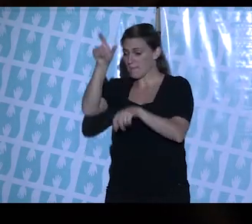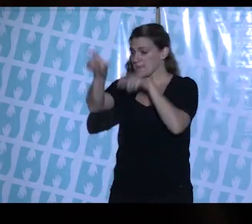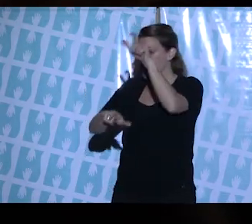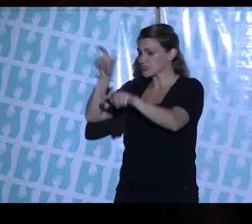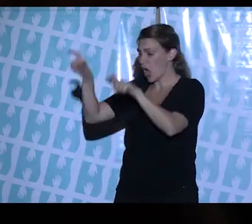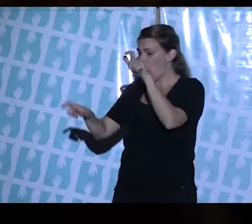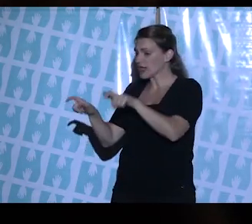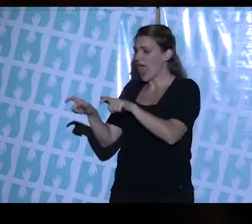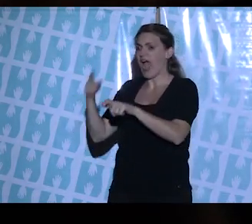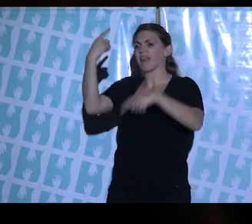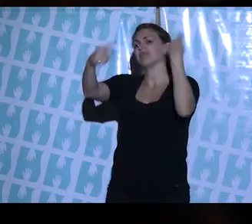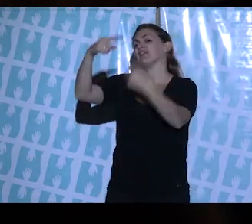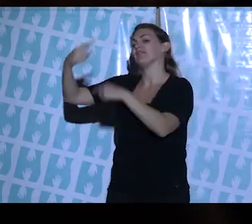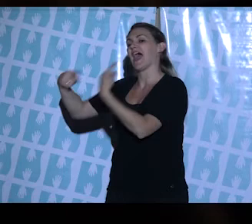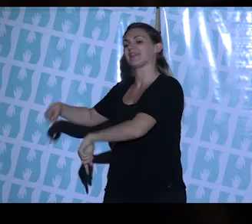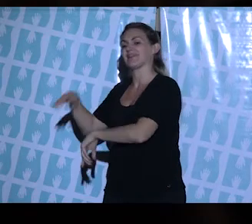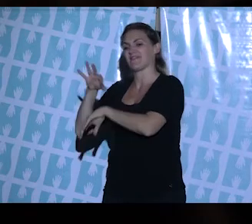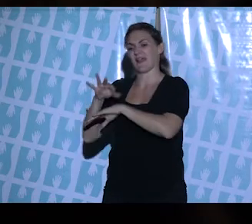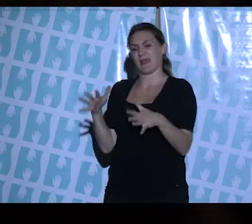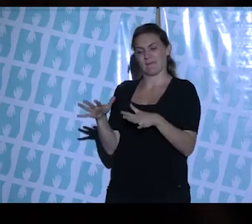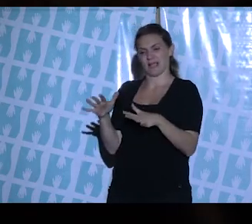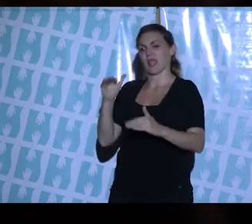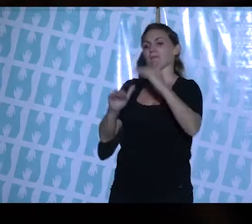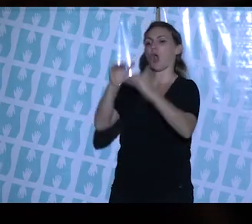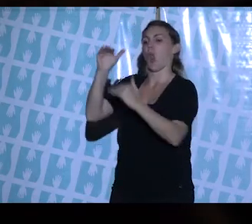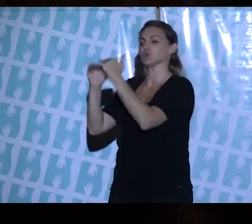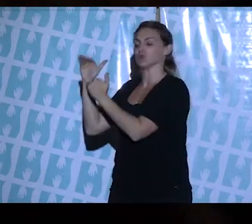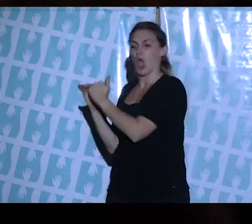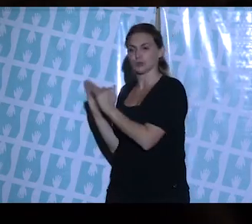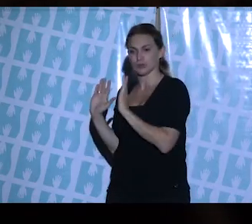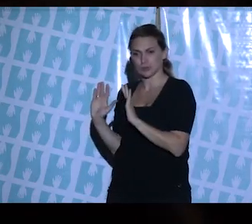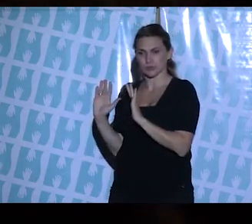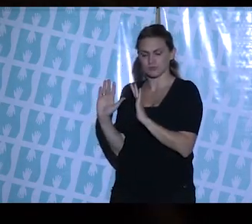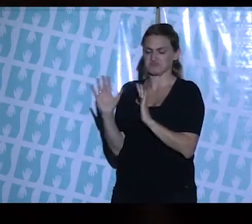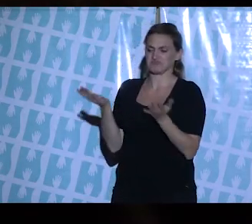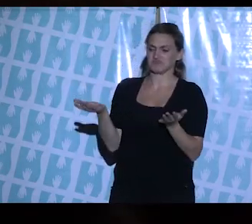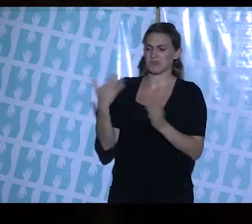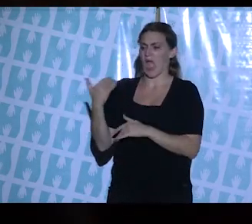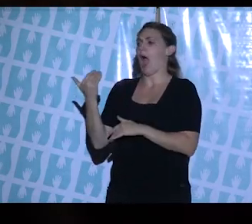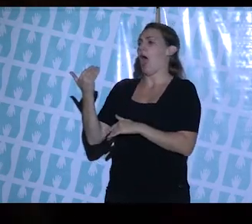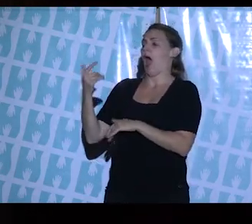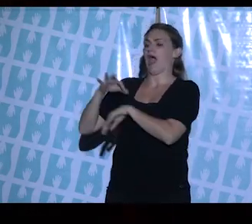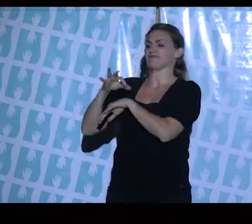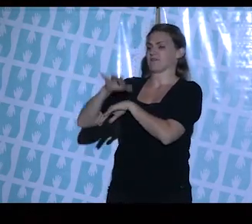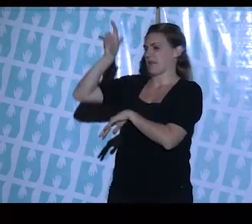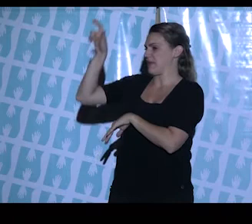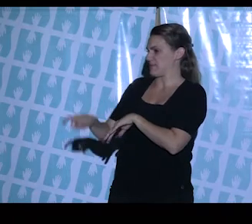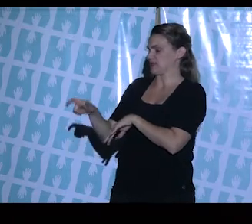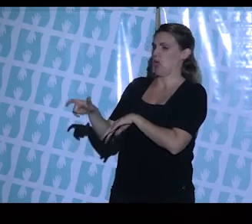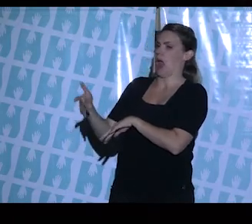evolución, muchos años de evolución, etcétera, etcétera, o años intermedios de evolución. Y él